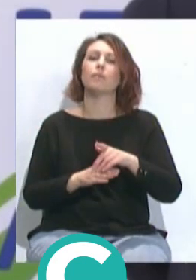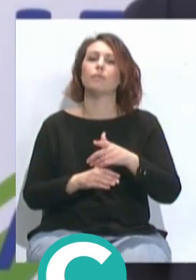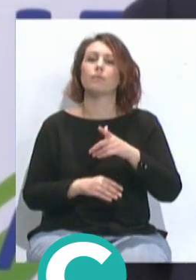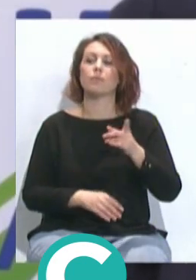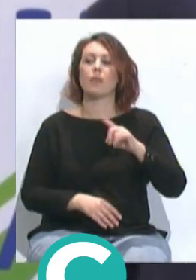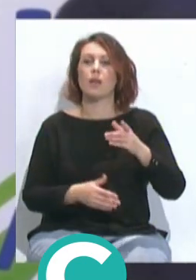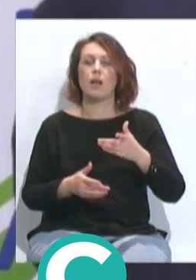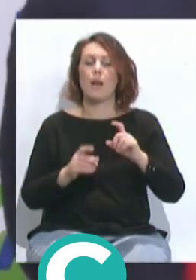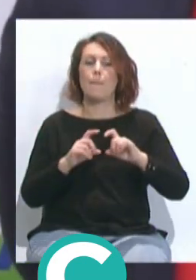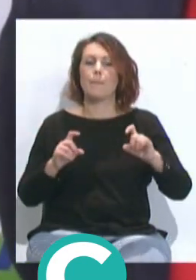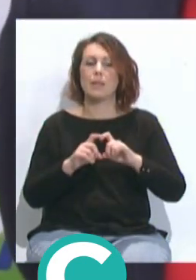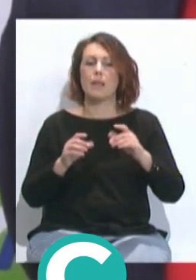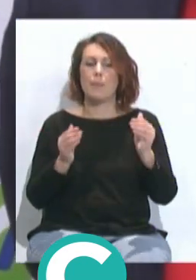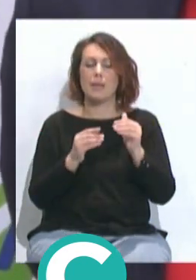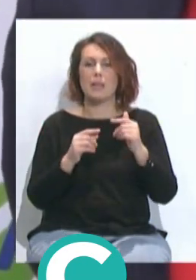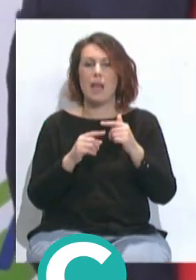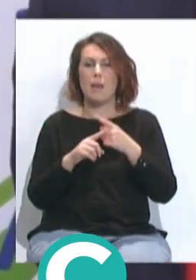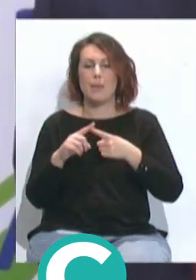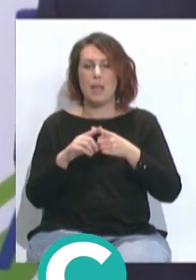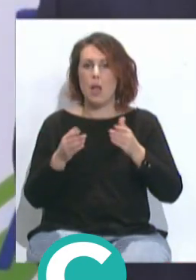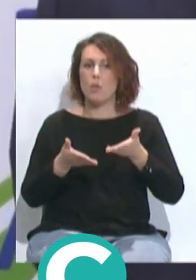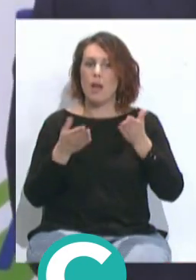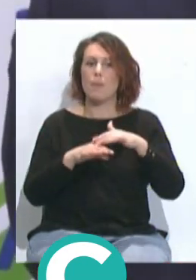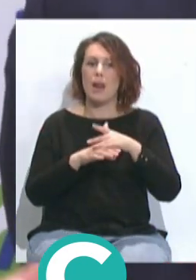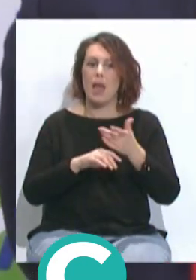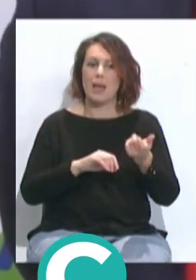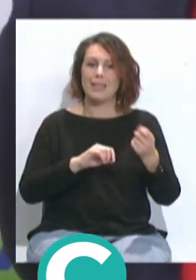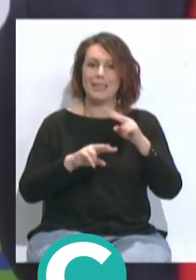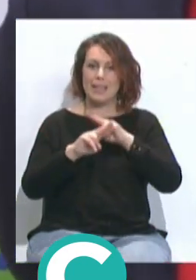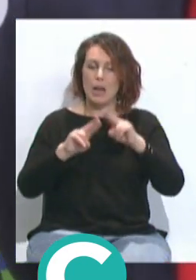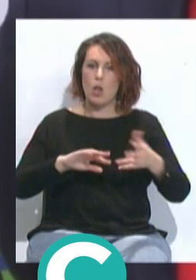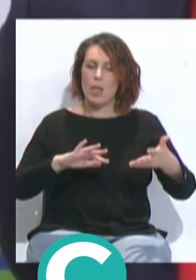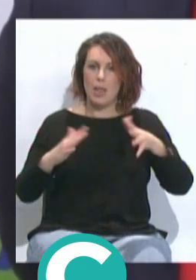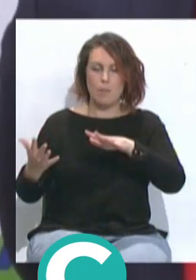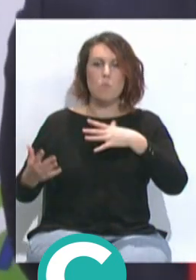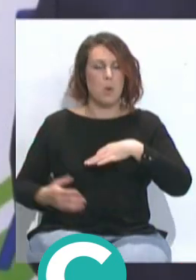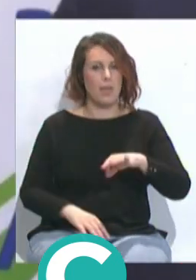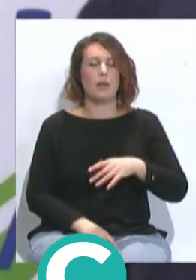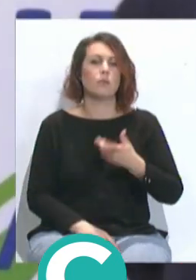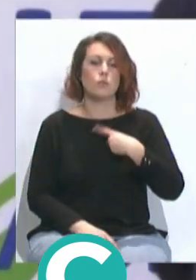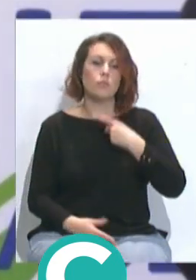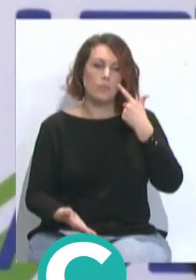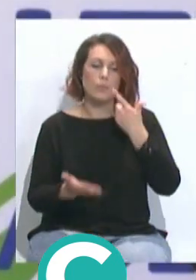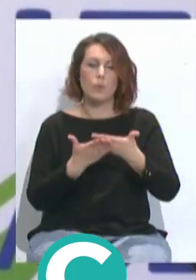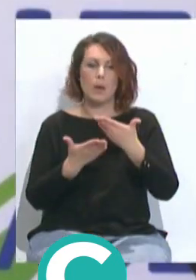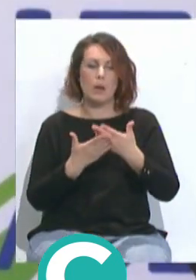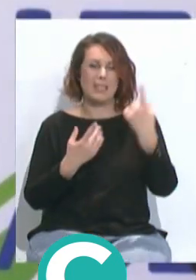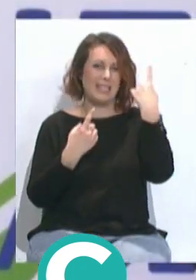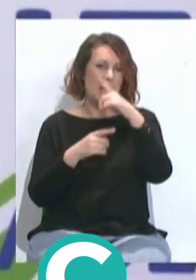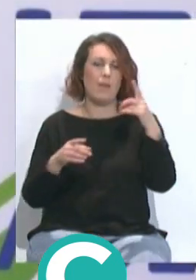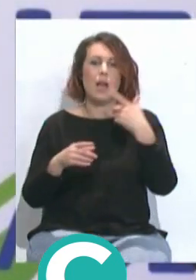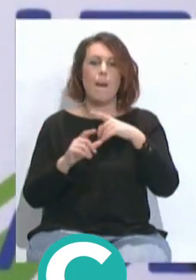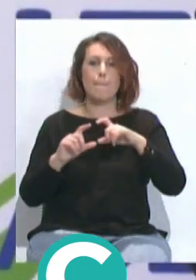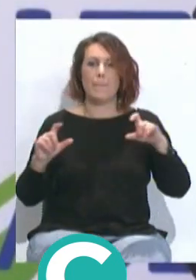ayudar a nuestras pequeñas y medianas empresas a salir al exterior e internacionalizarse Tenemos comprobado y he sabido por todos que